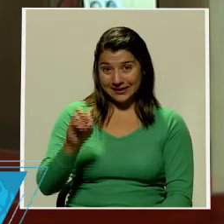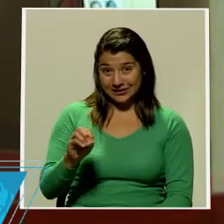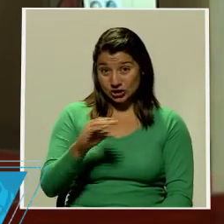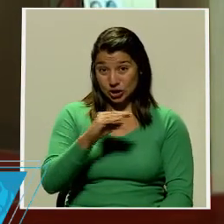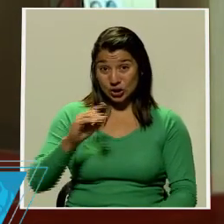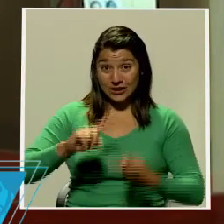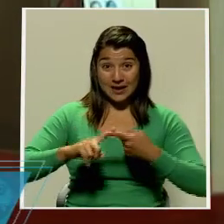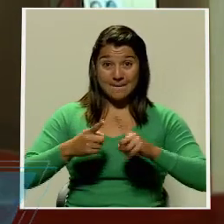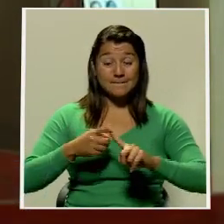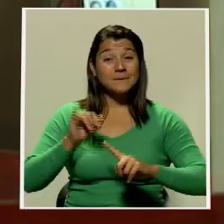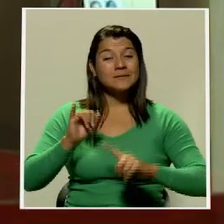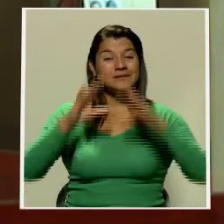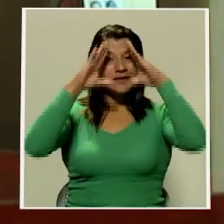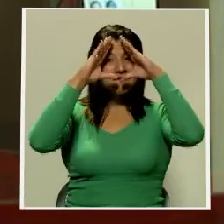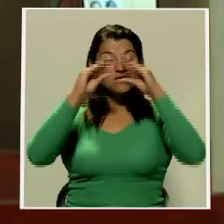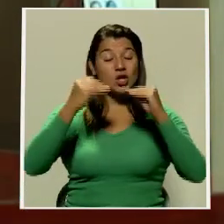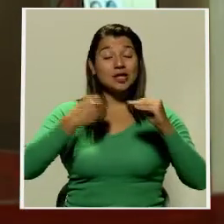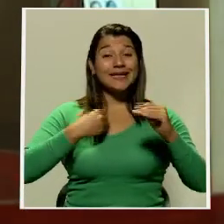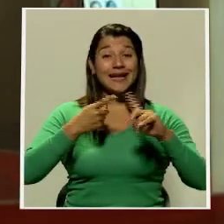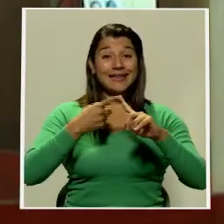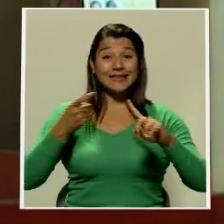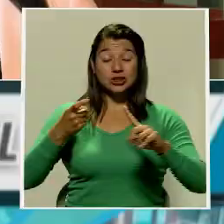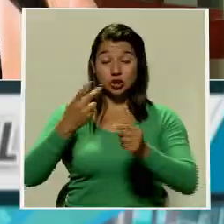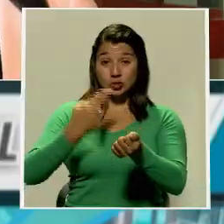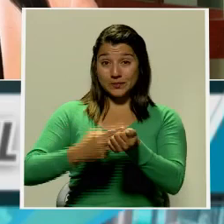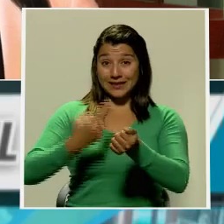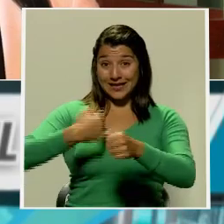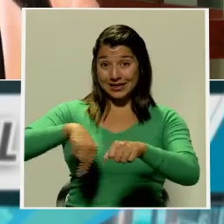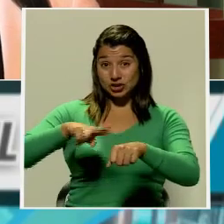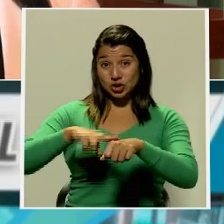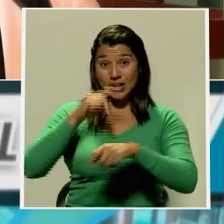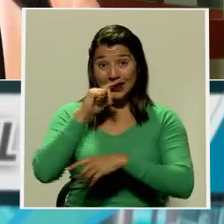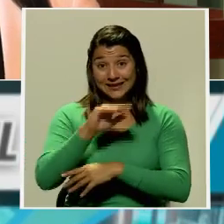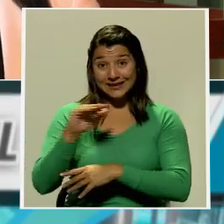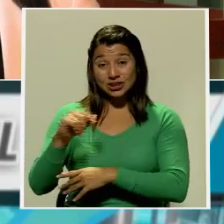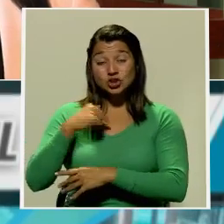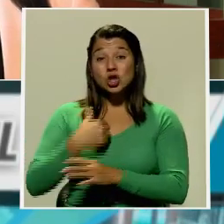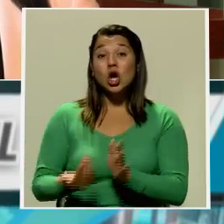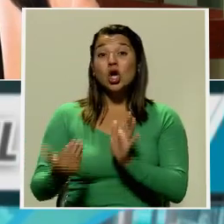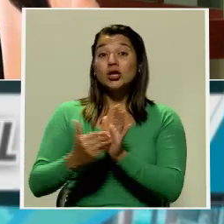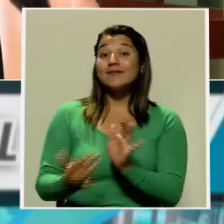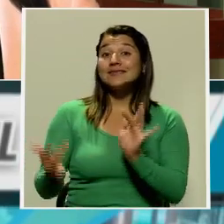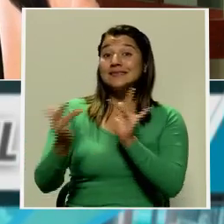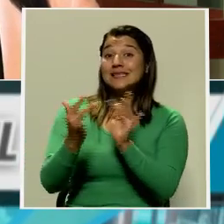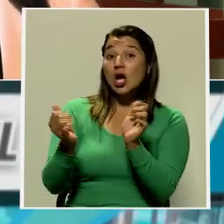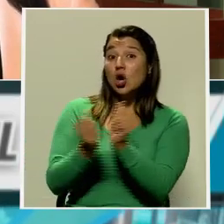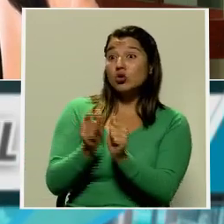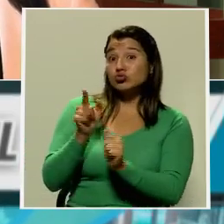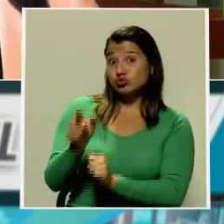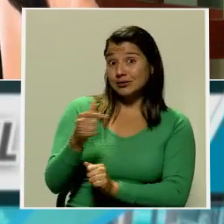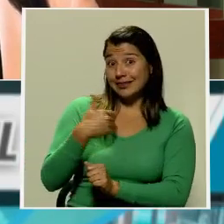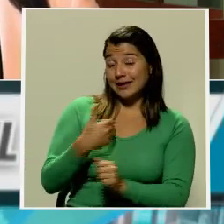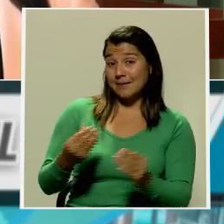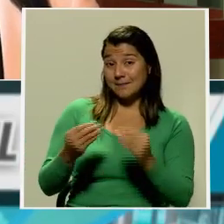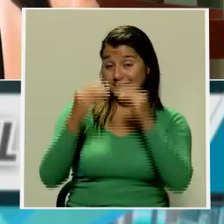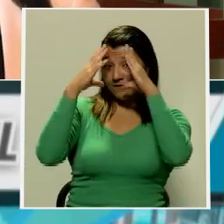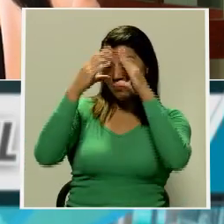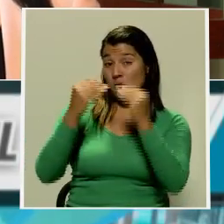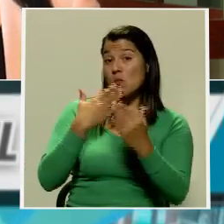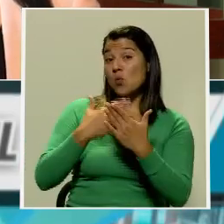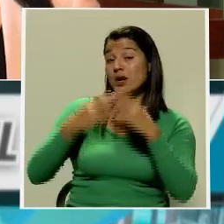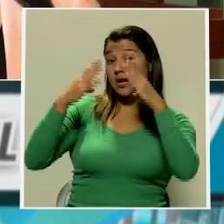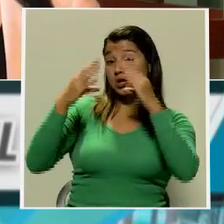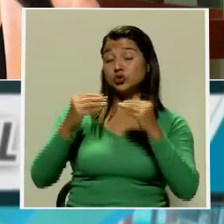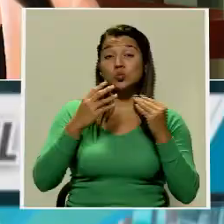la información que tenemos desde el Hospital Nacional de Niños. Vuelvo con usted al estudio principal donde tiene más información. Buenas noches.